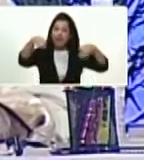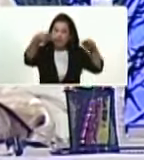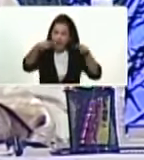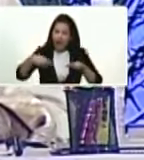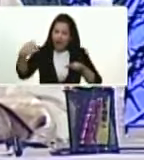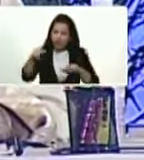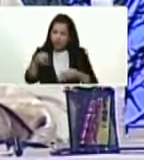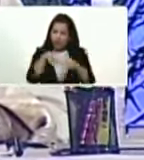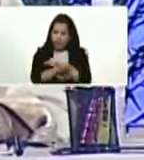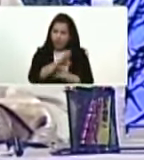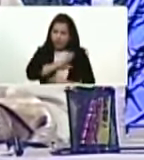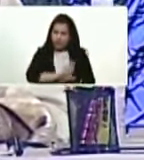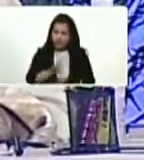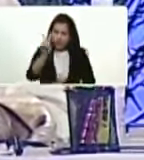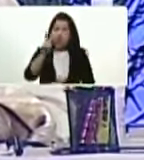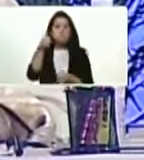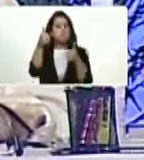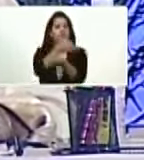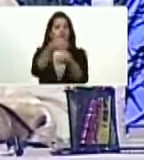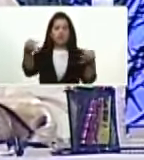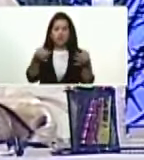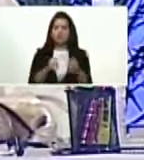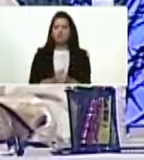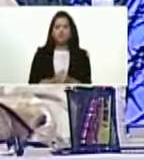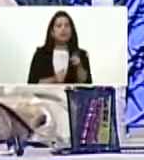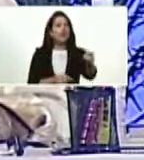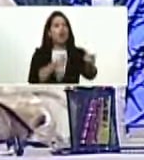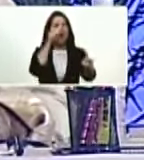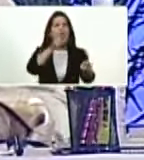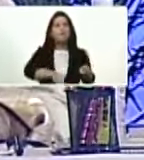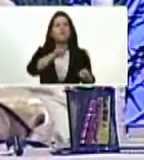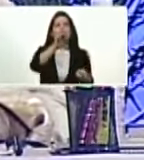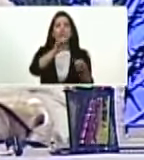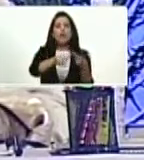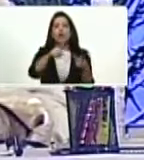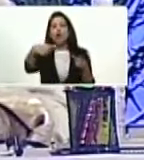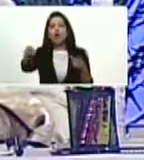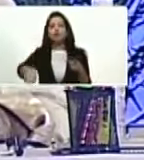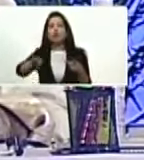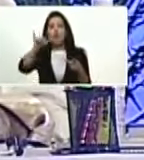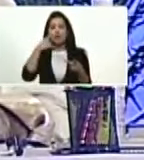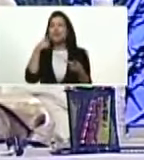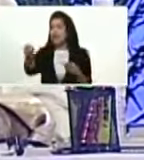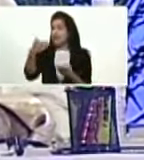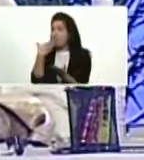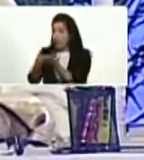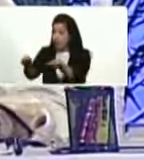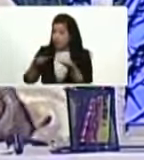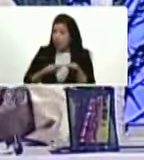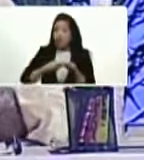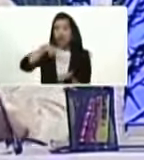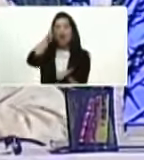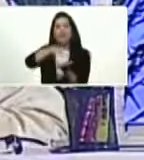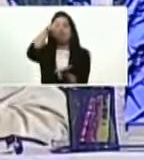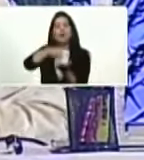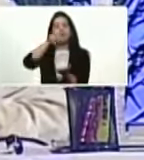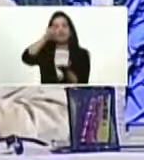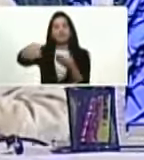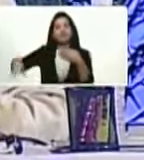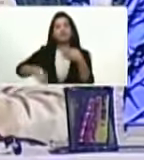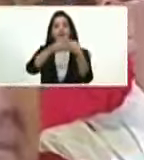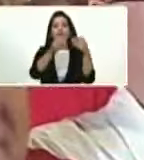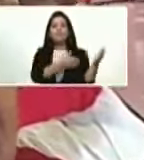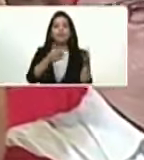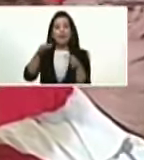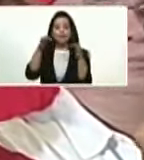hecho, compañero Manuel Fernández, compañero Juan Arias, esa propuesta está aprobada, así que súmala en el plan central de lo que